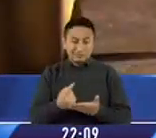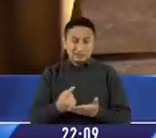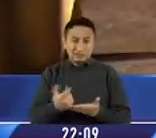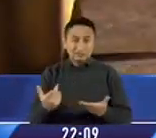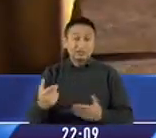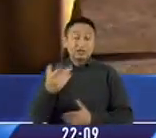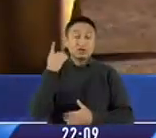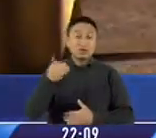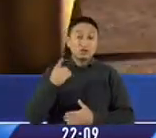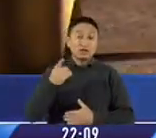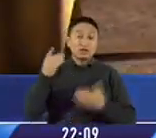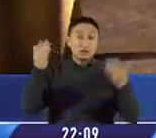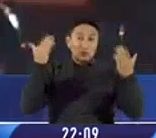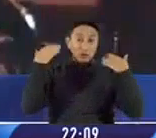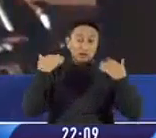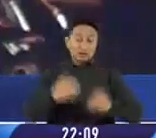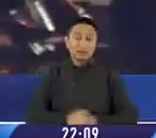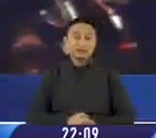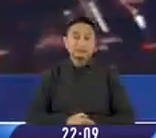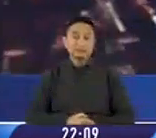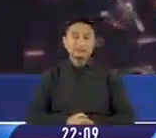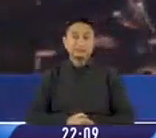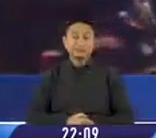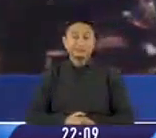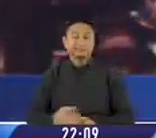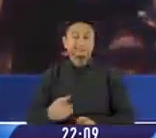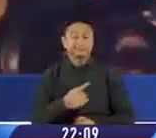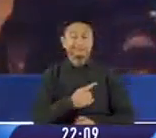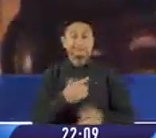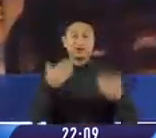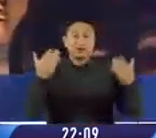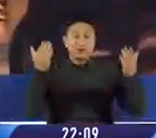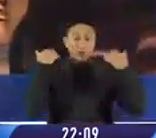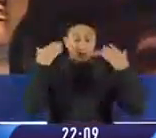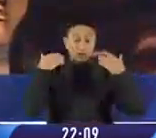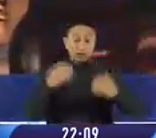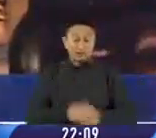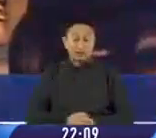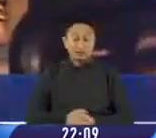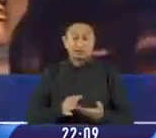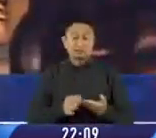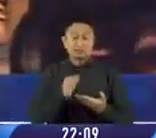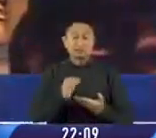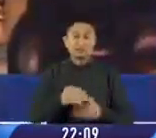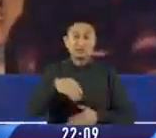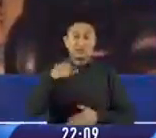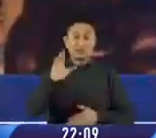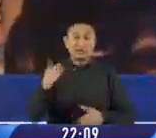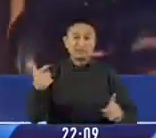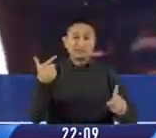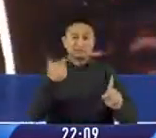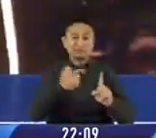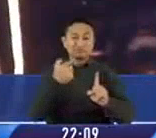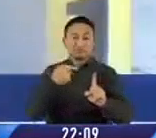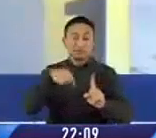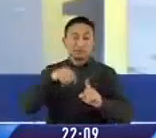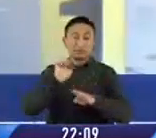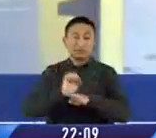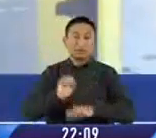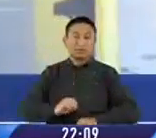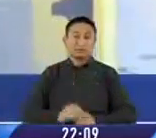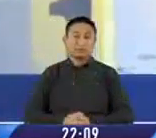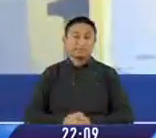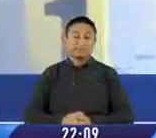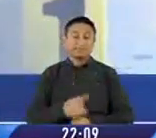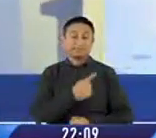en Durán y en Guayaquil. La Perla del Pacífico regenta el título del cantón con mayor muertes violentas en el país. Hasta